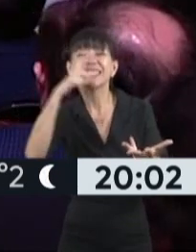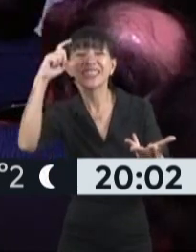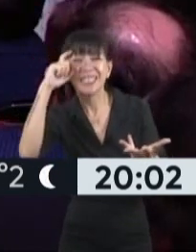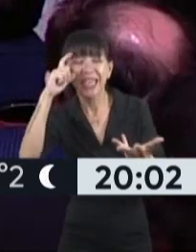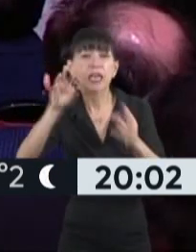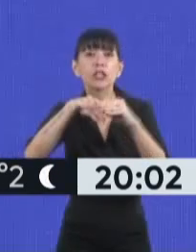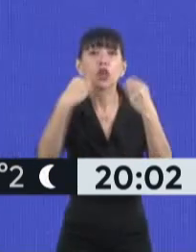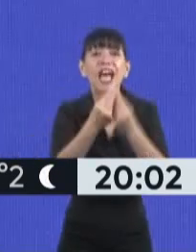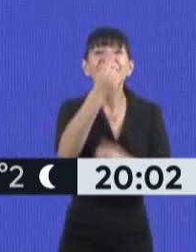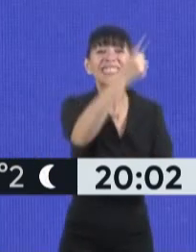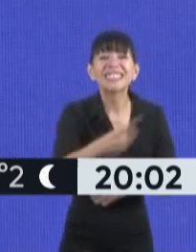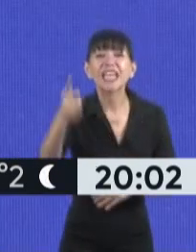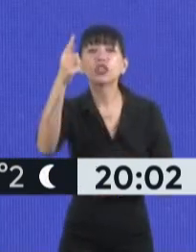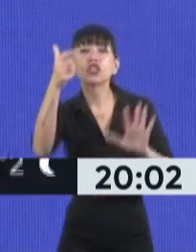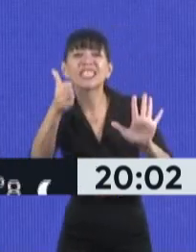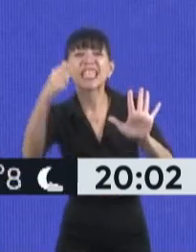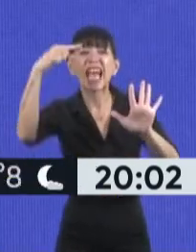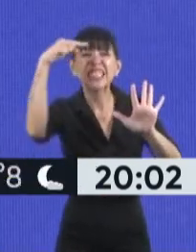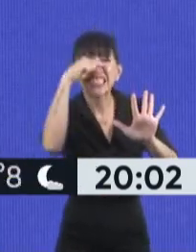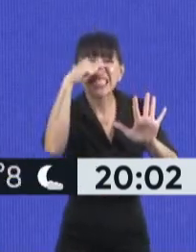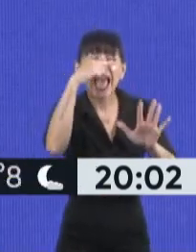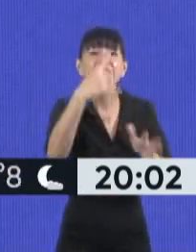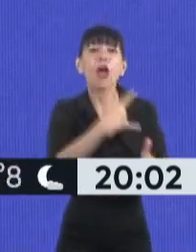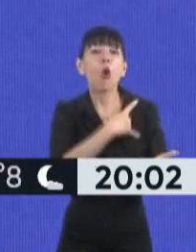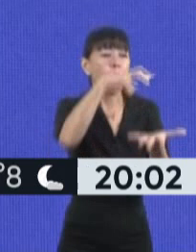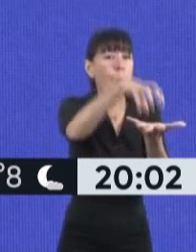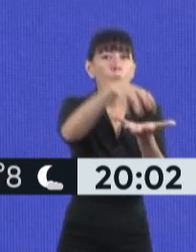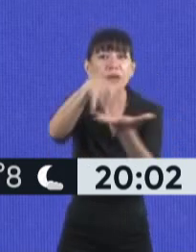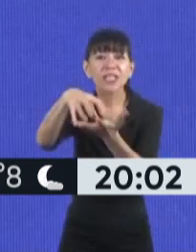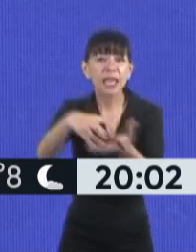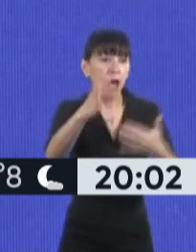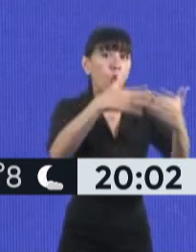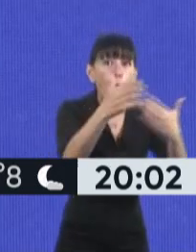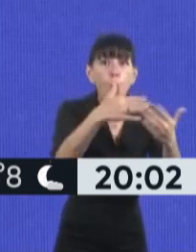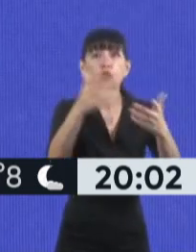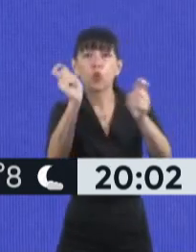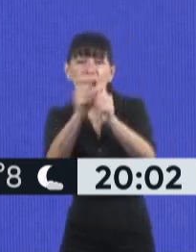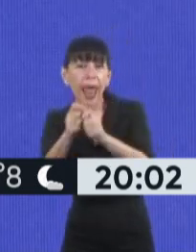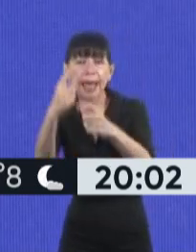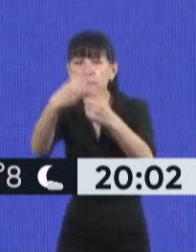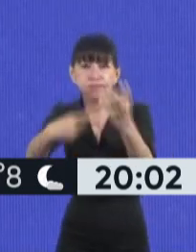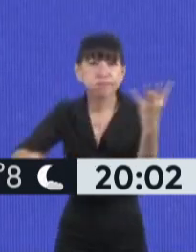167 intervenciones edilicias hicimos en todas las universidades del país.